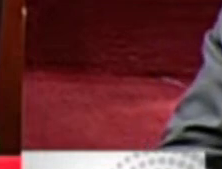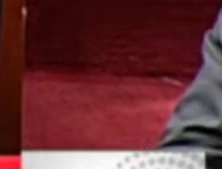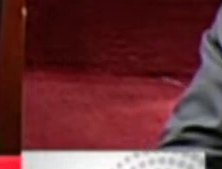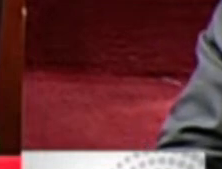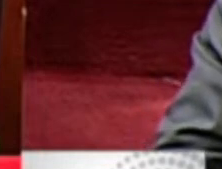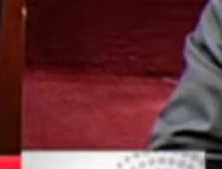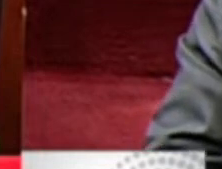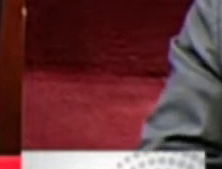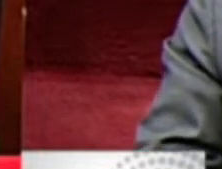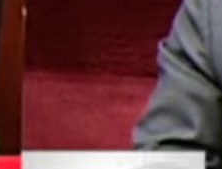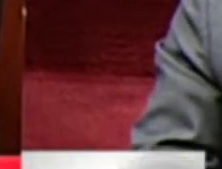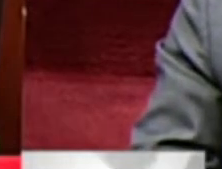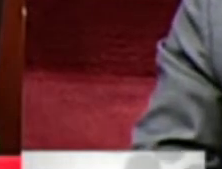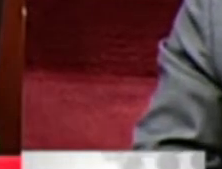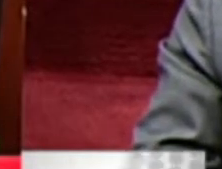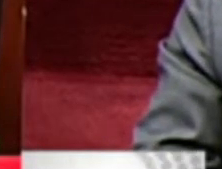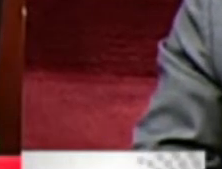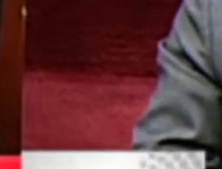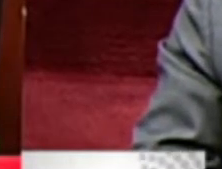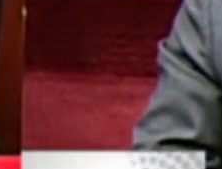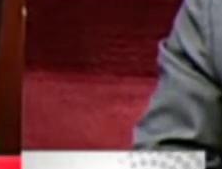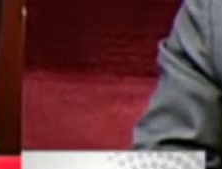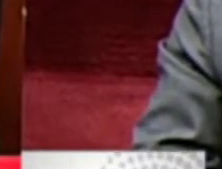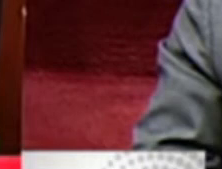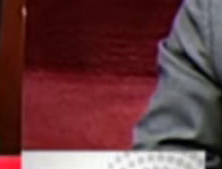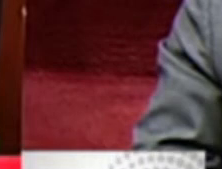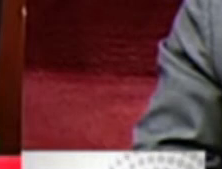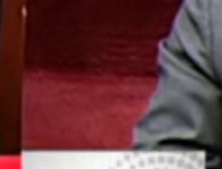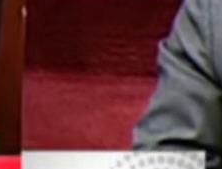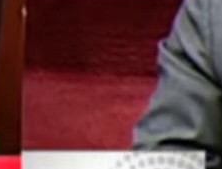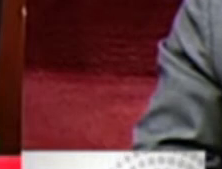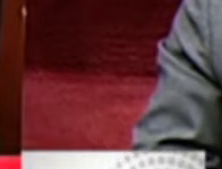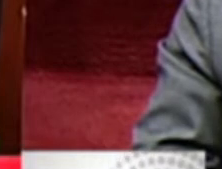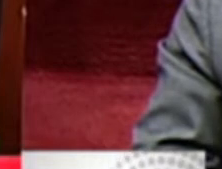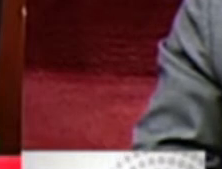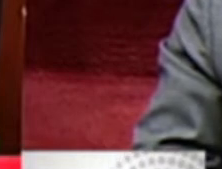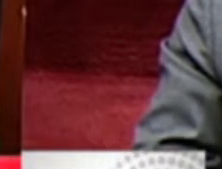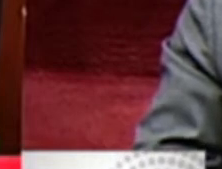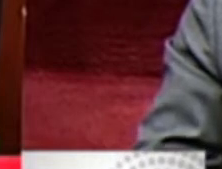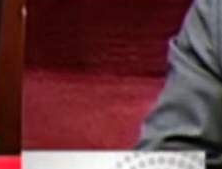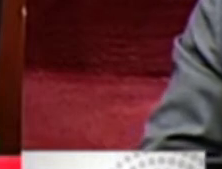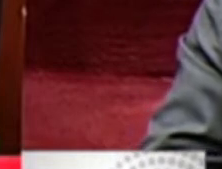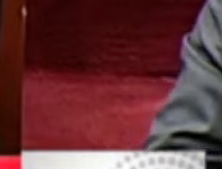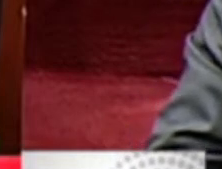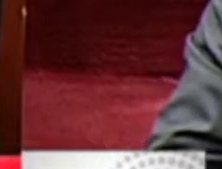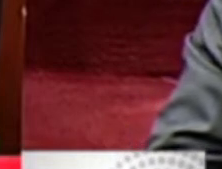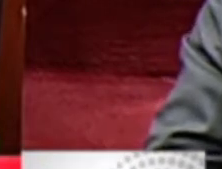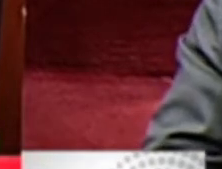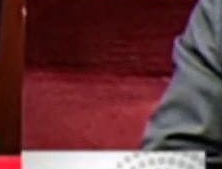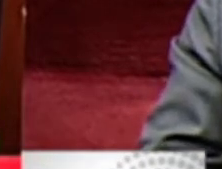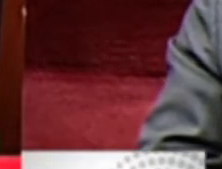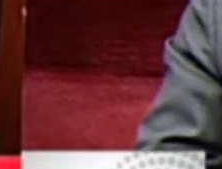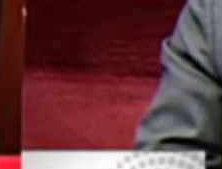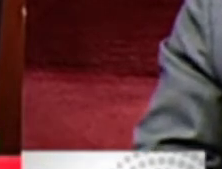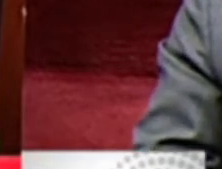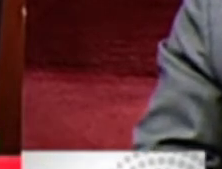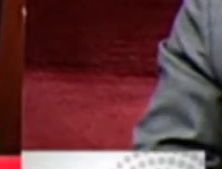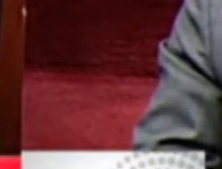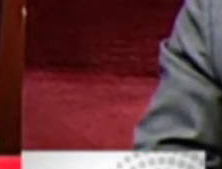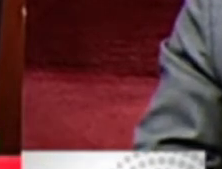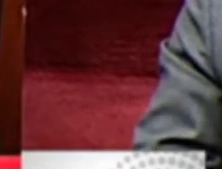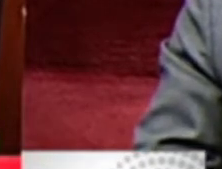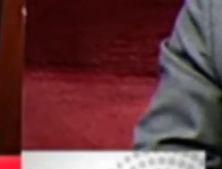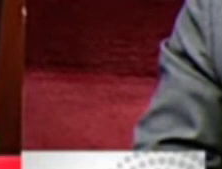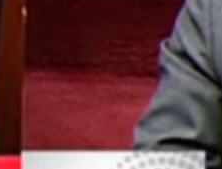y aprobado por el Congreso de la República. Y del mismo modo, materia tributaria, que es una materia que ahorita explicaré, es